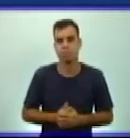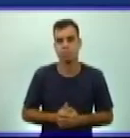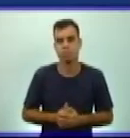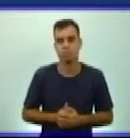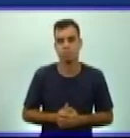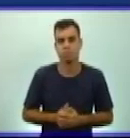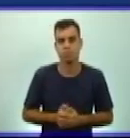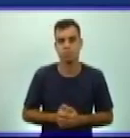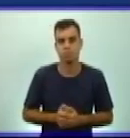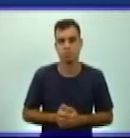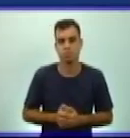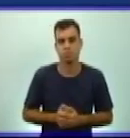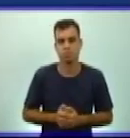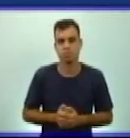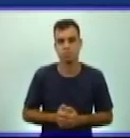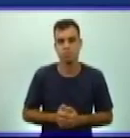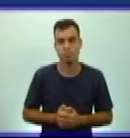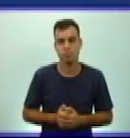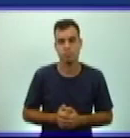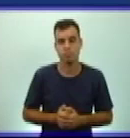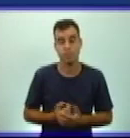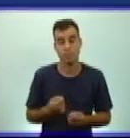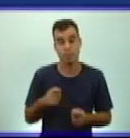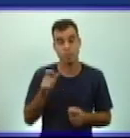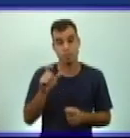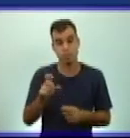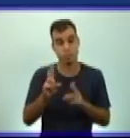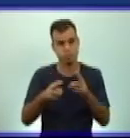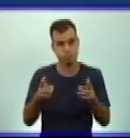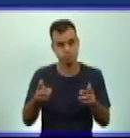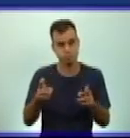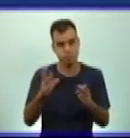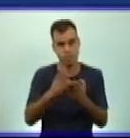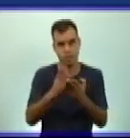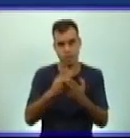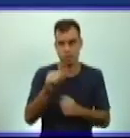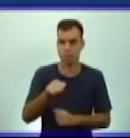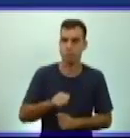daremos, por supuesto, las orientaciones finales para el encuentro de hoy.